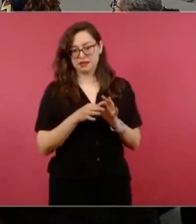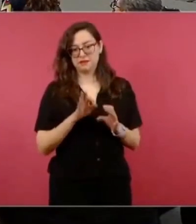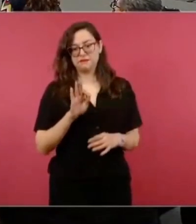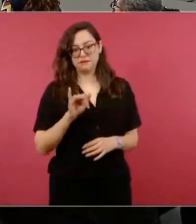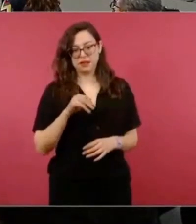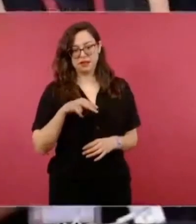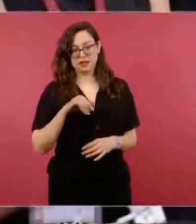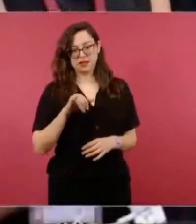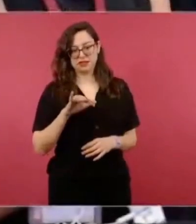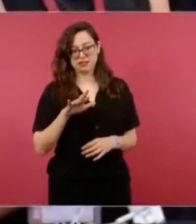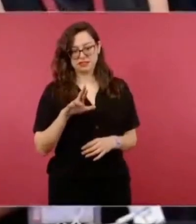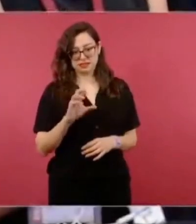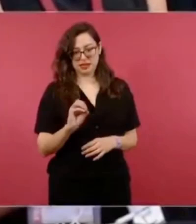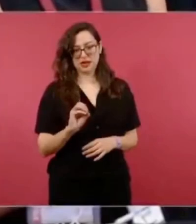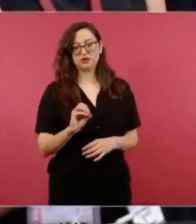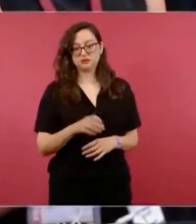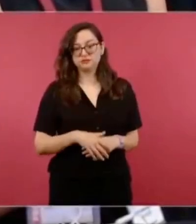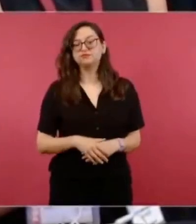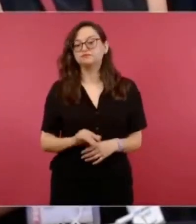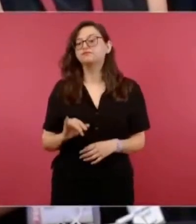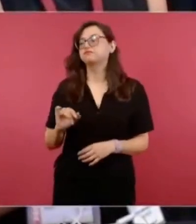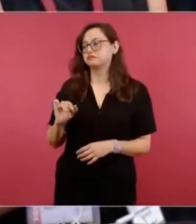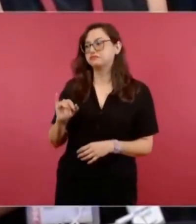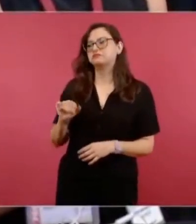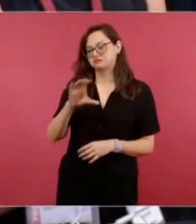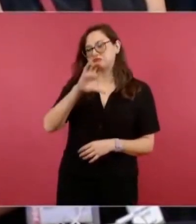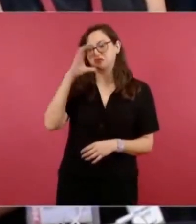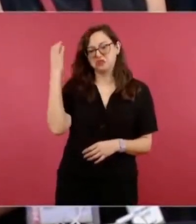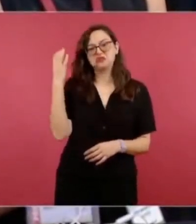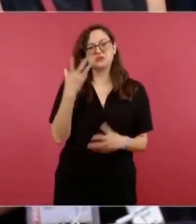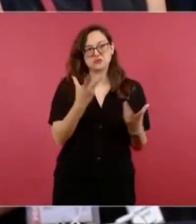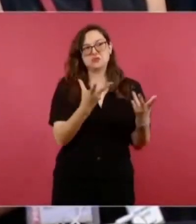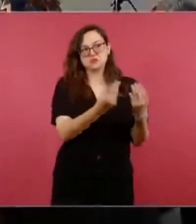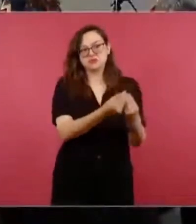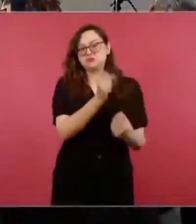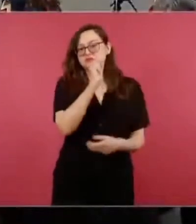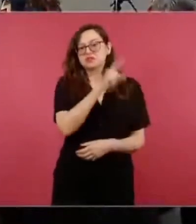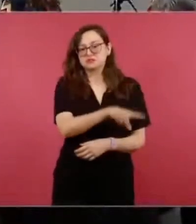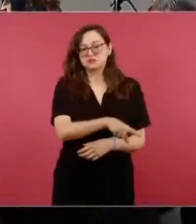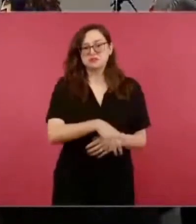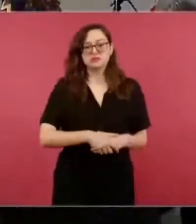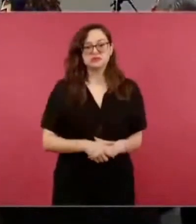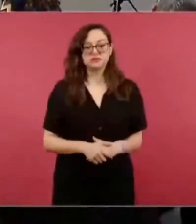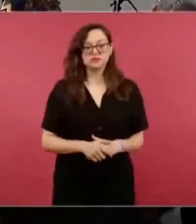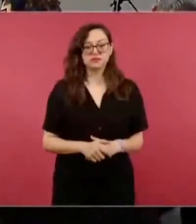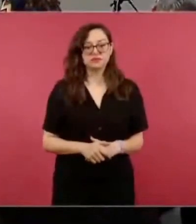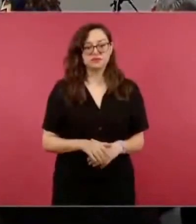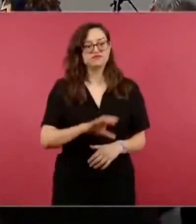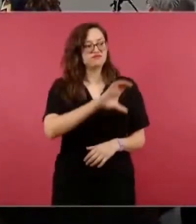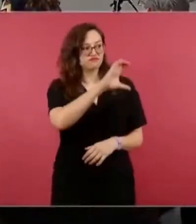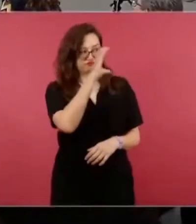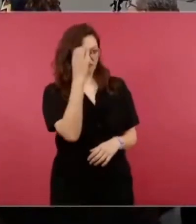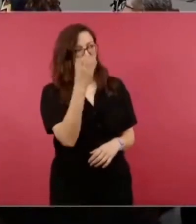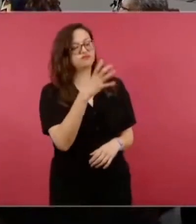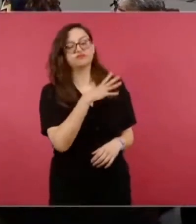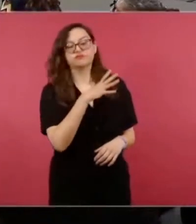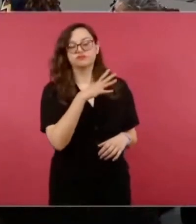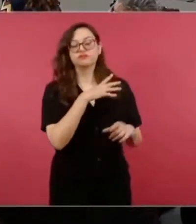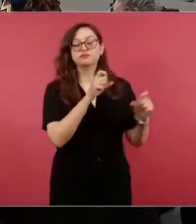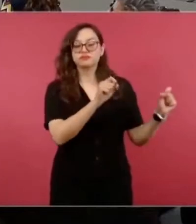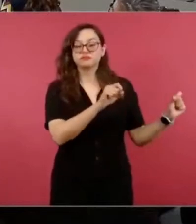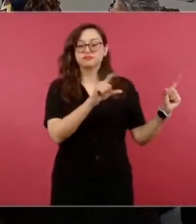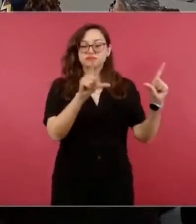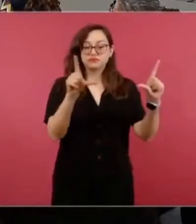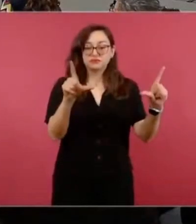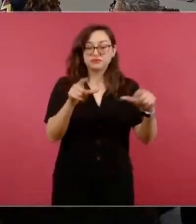estado el Financiero, segurísimo. A ver si no está la foto, para que